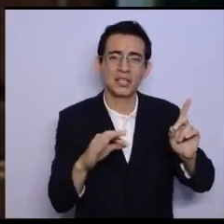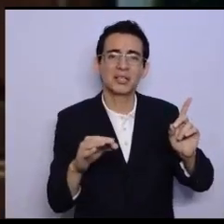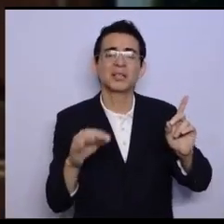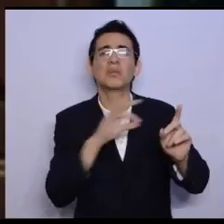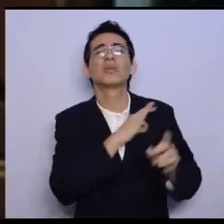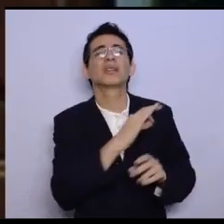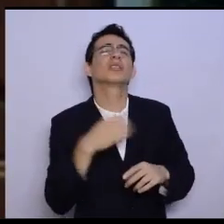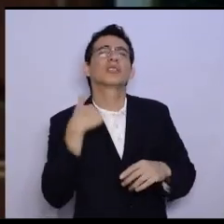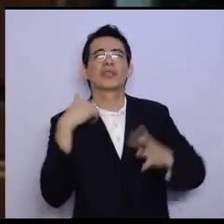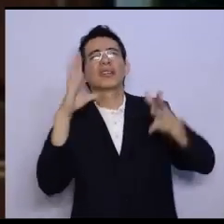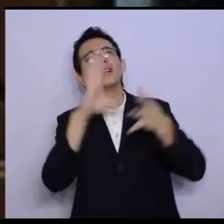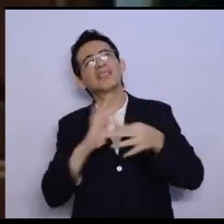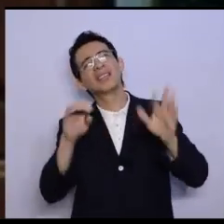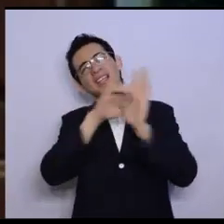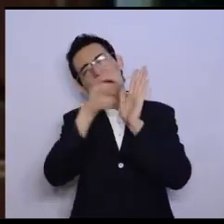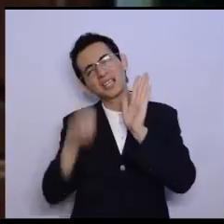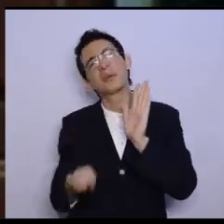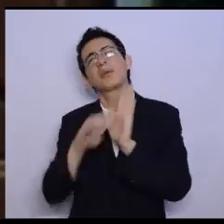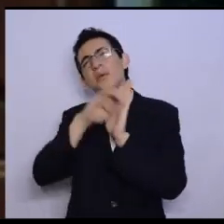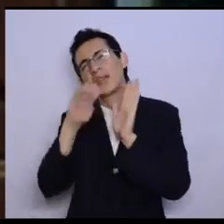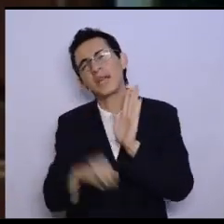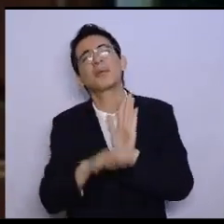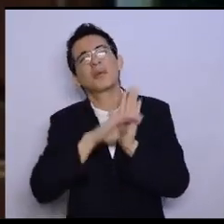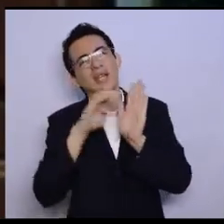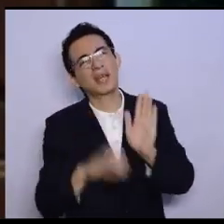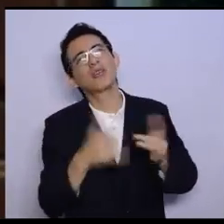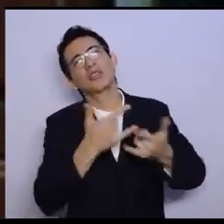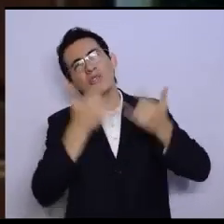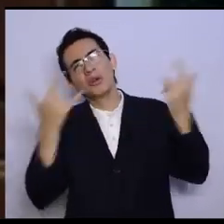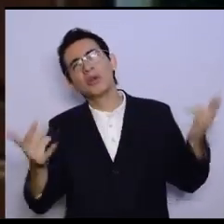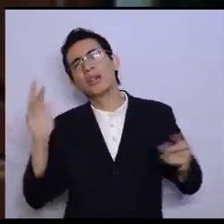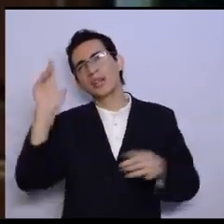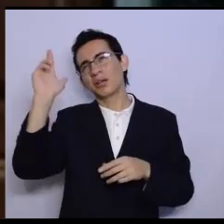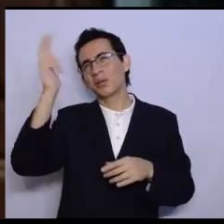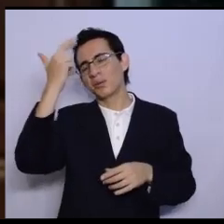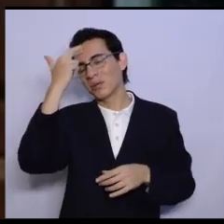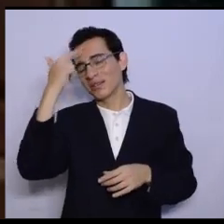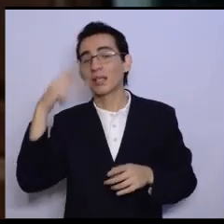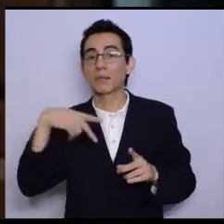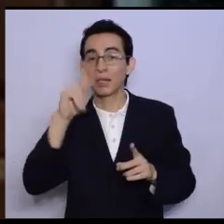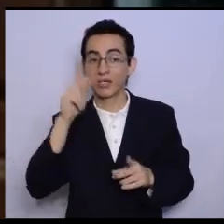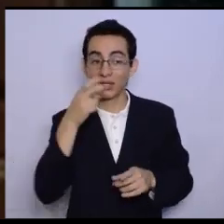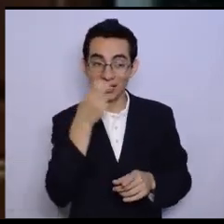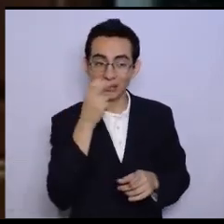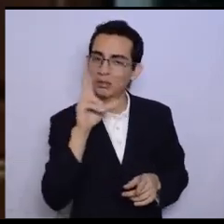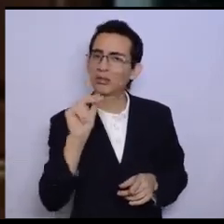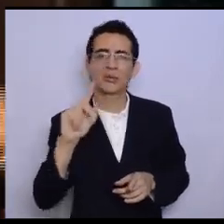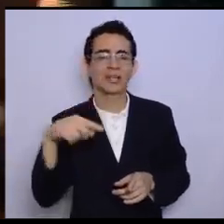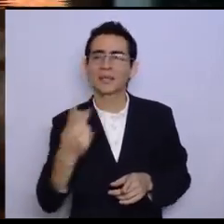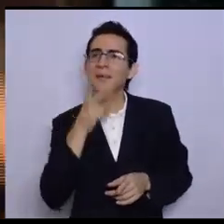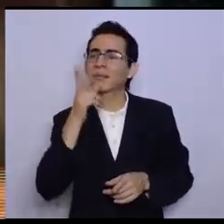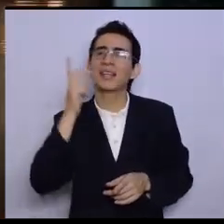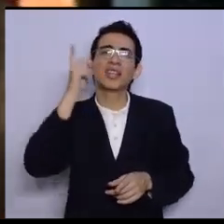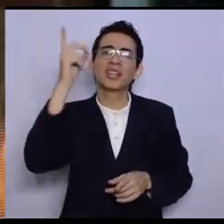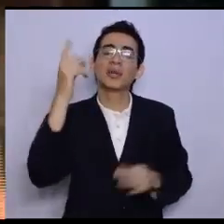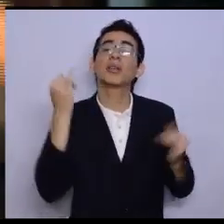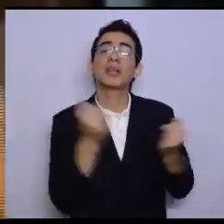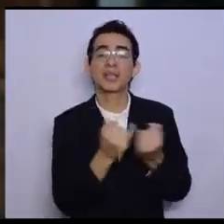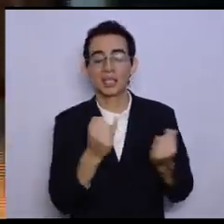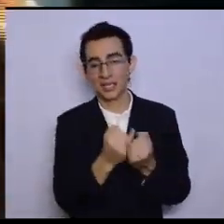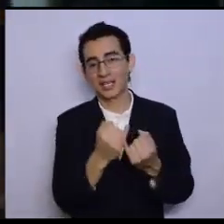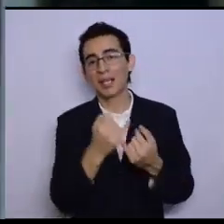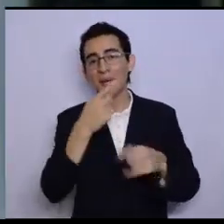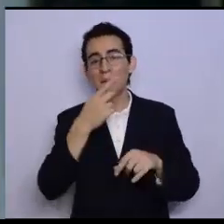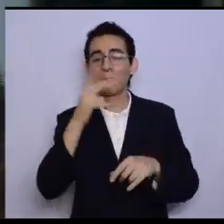tenido, de milagros extraordinarios, de experiencias espirituales fuertes, pero eso no es el evangelio. Pablo pasaron